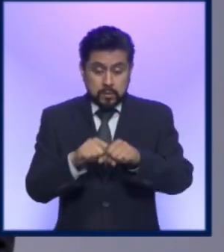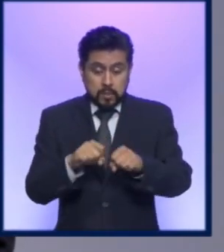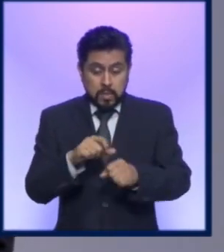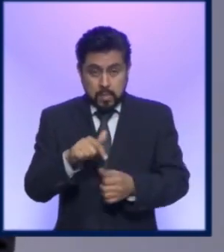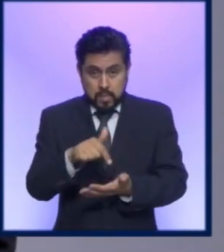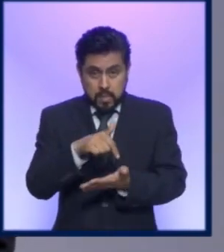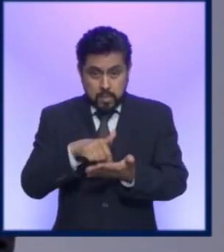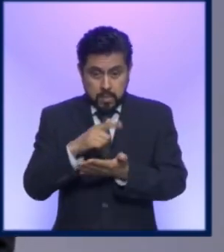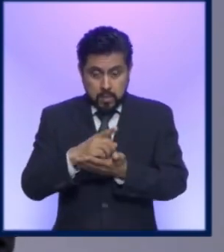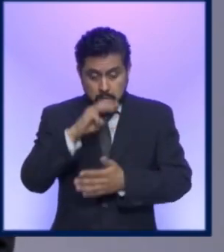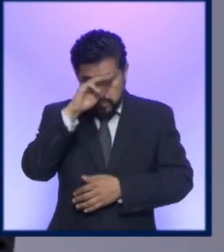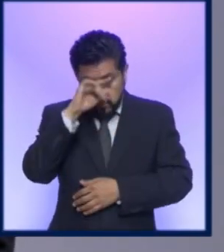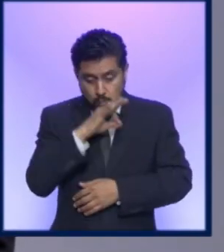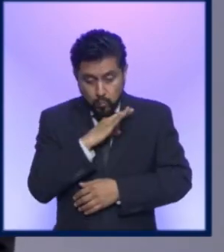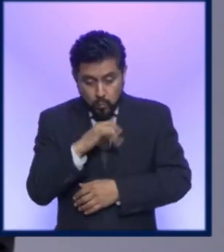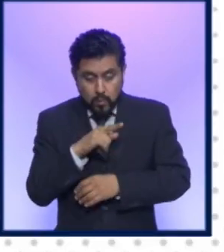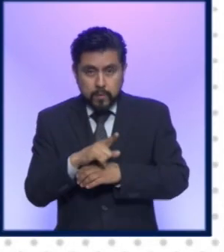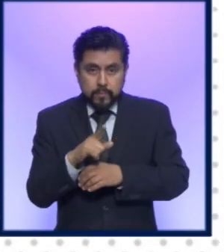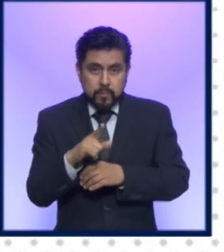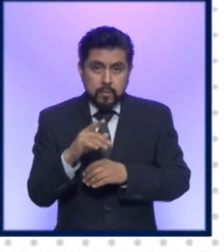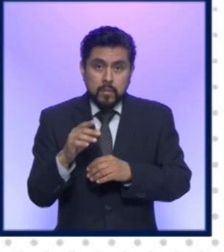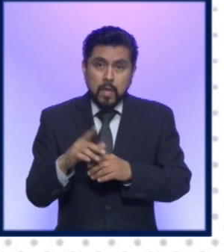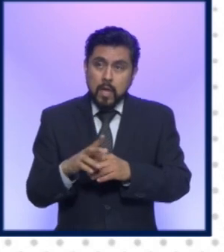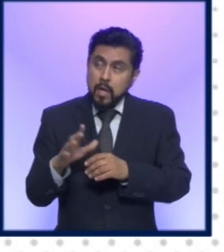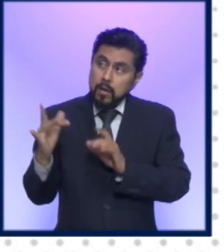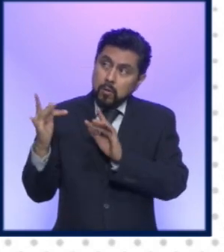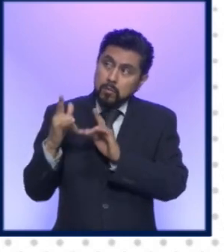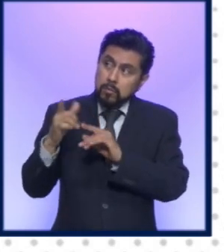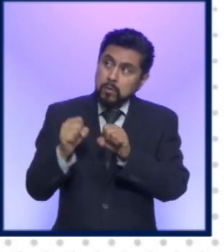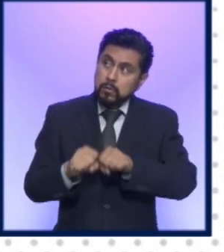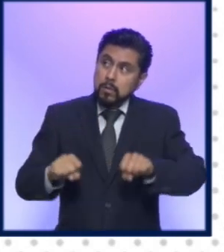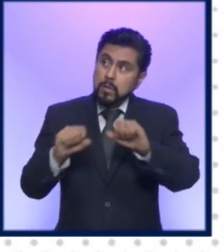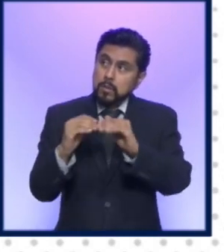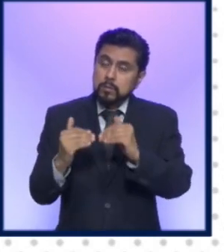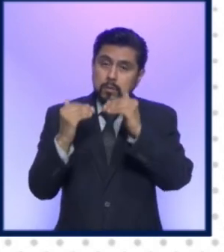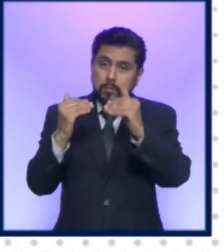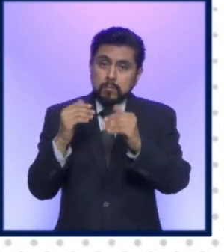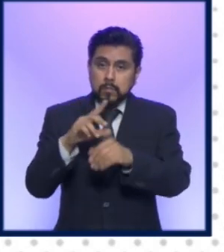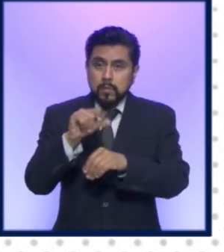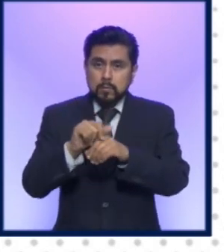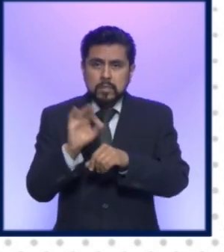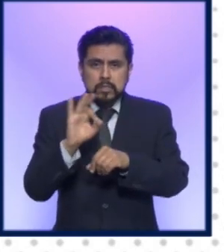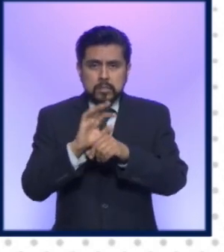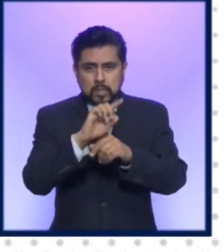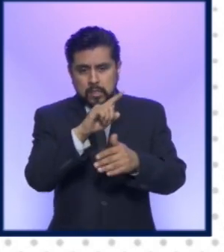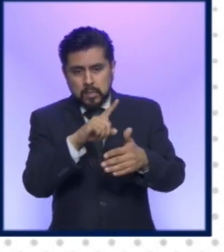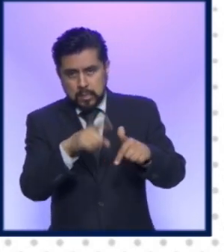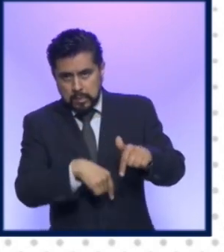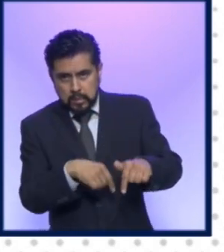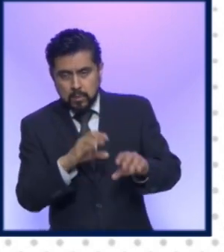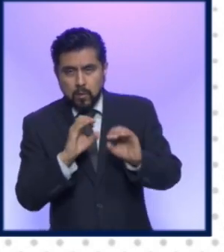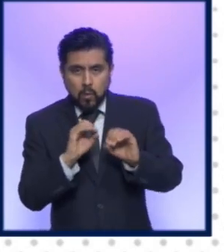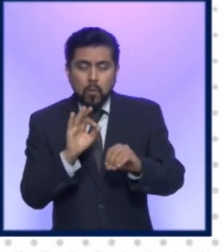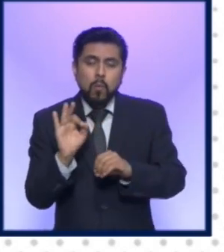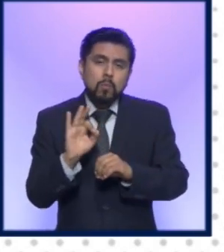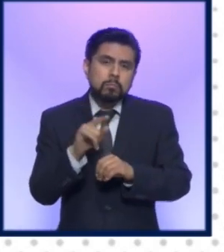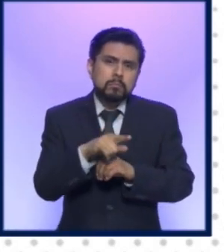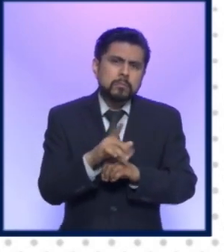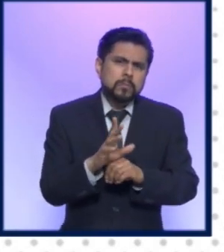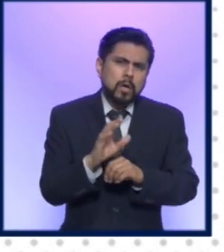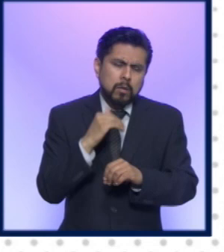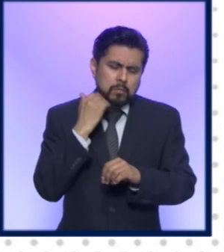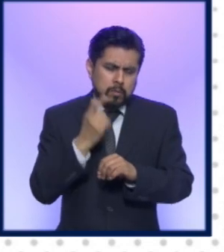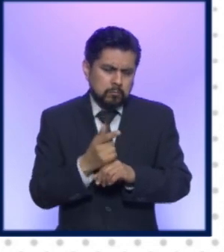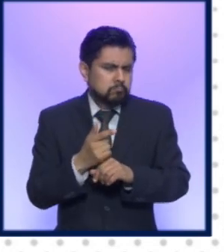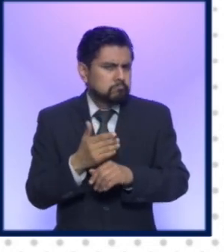atendiendo al criterio de la sala superior eh revocar esa determinación o en caso de que decida confirmar en aras de